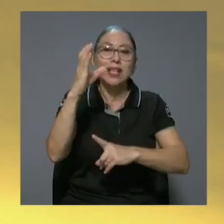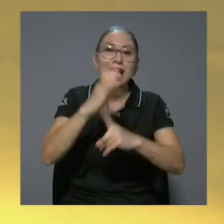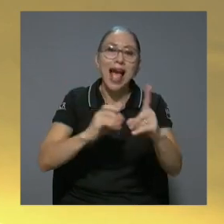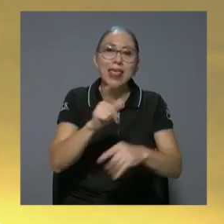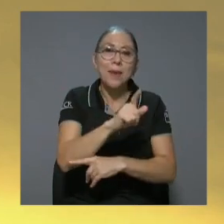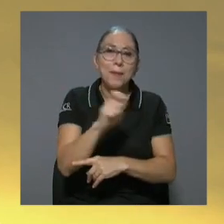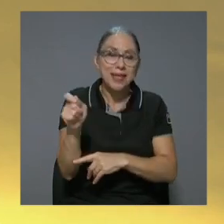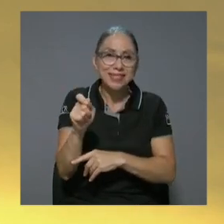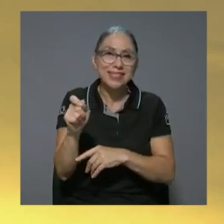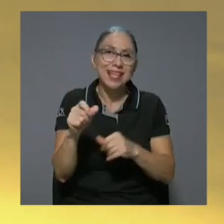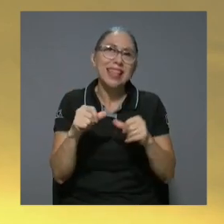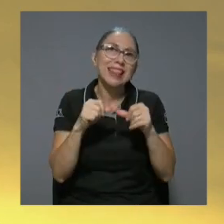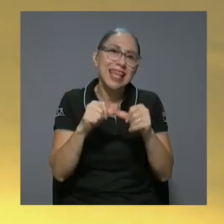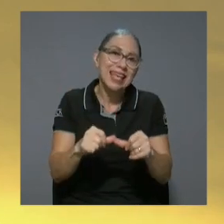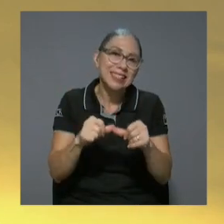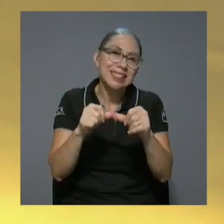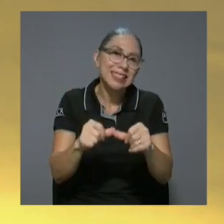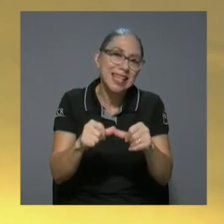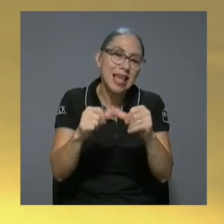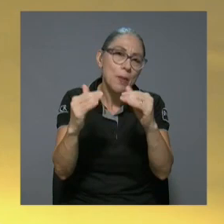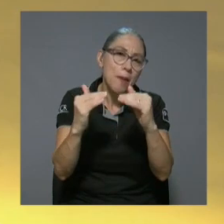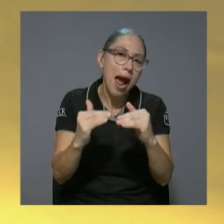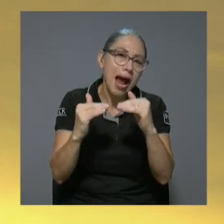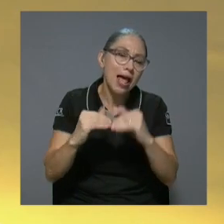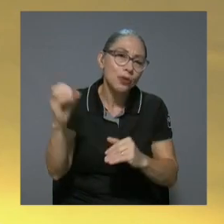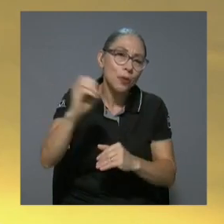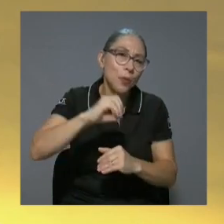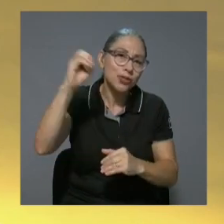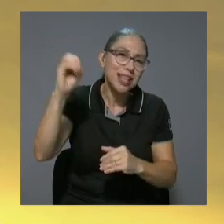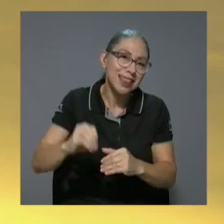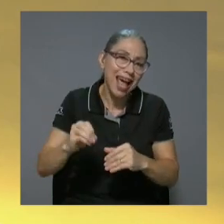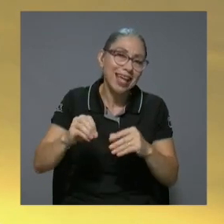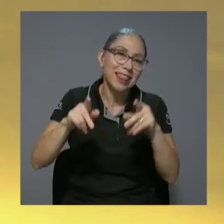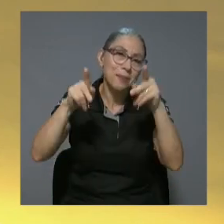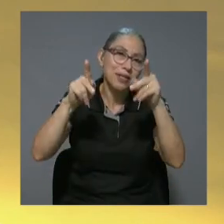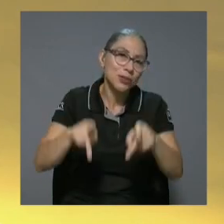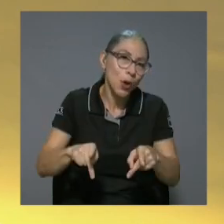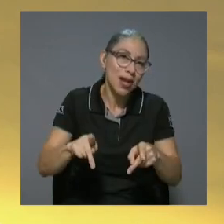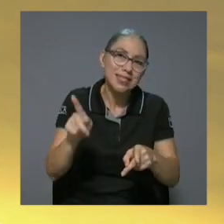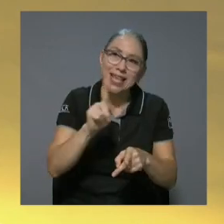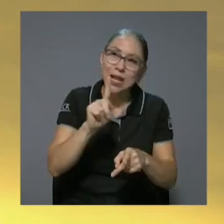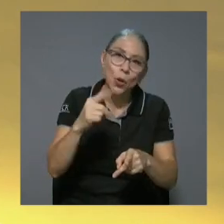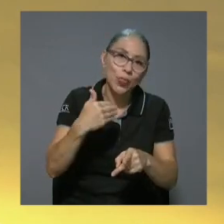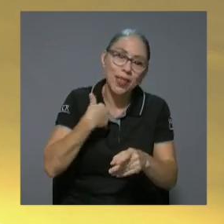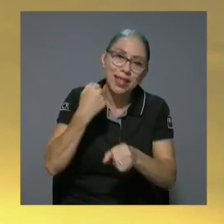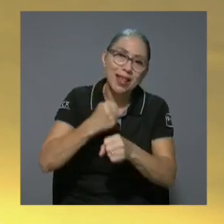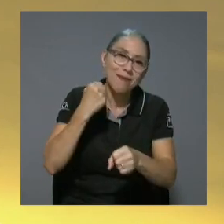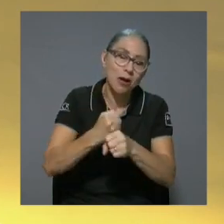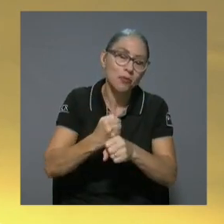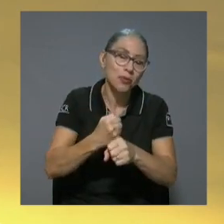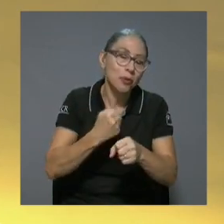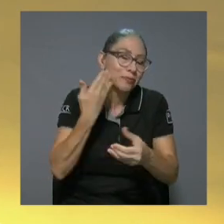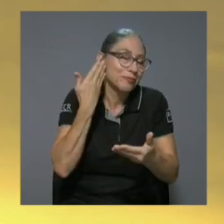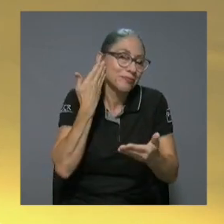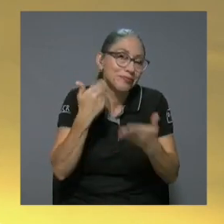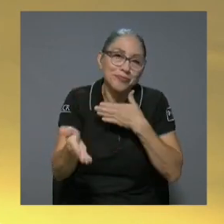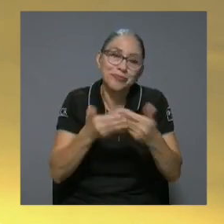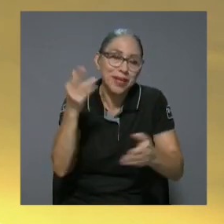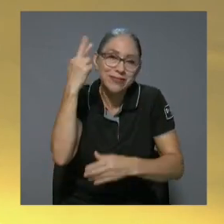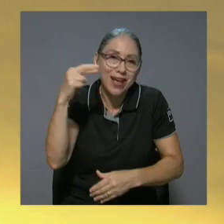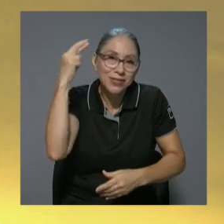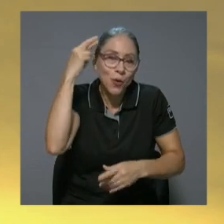bajando por la razón que sea, pero cuando